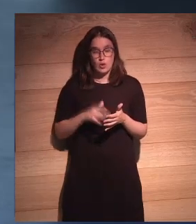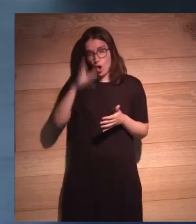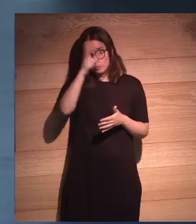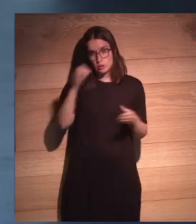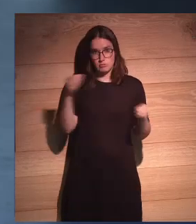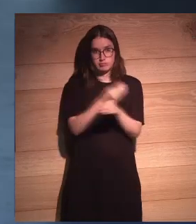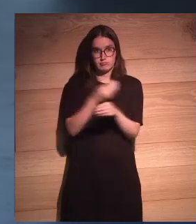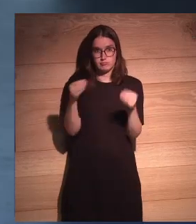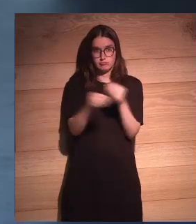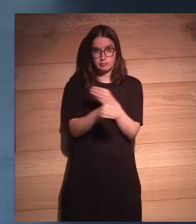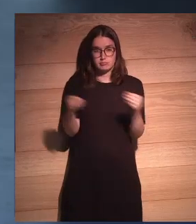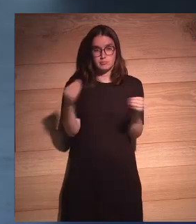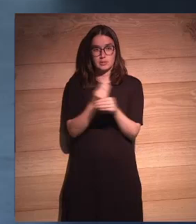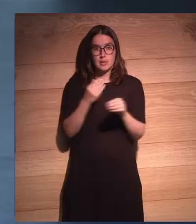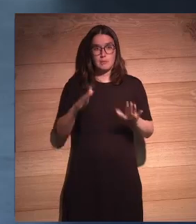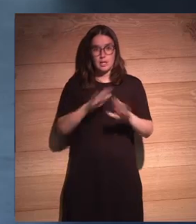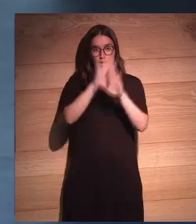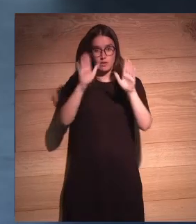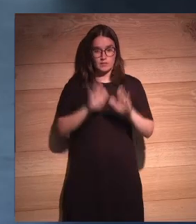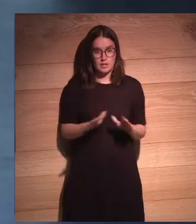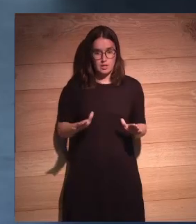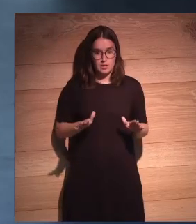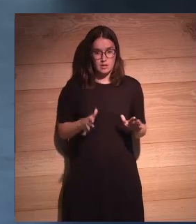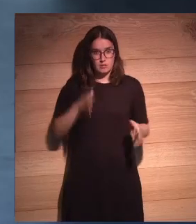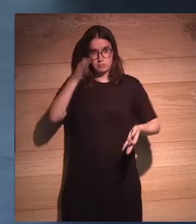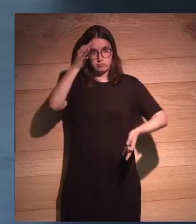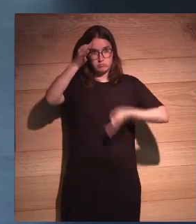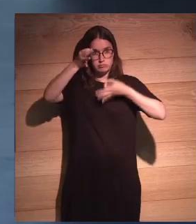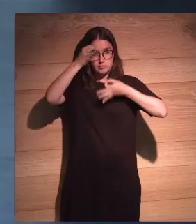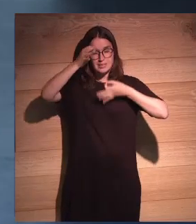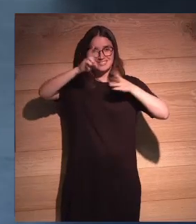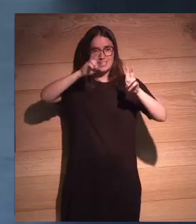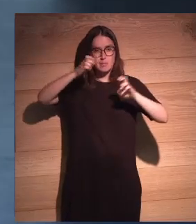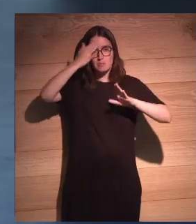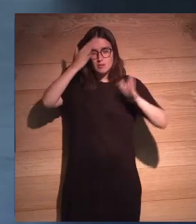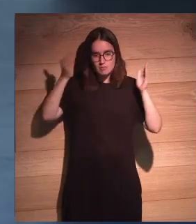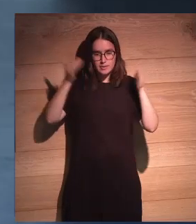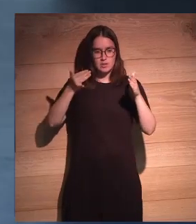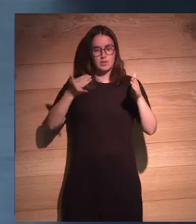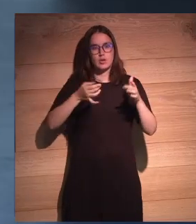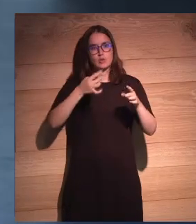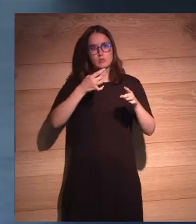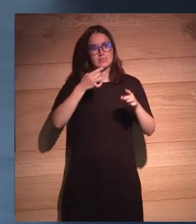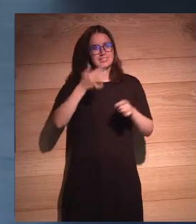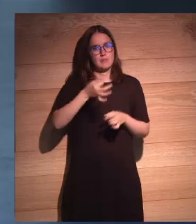opiniones encontradas, pero al final se ha ido al detalle, se ha ido a la cuestión y se ha visto que tiene cosas